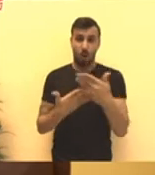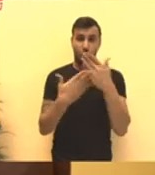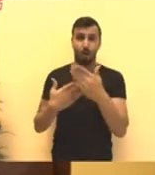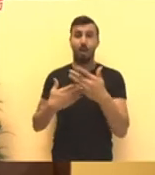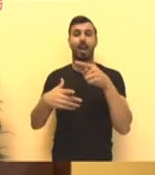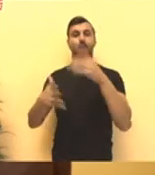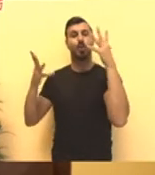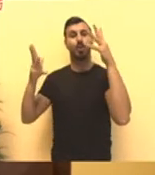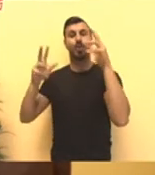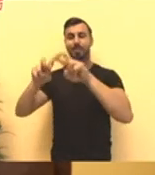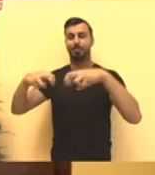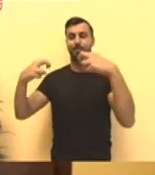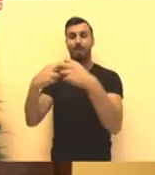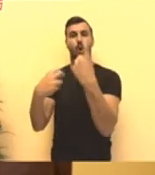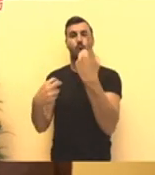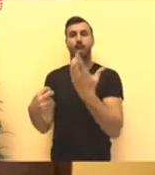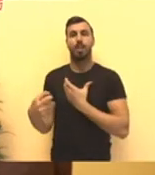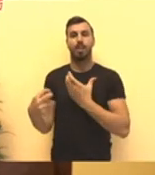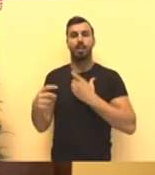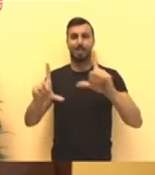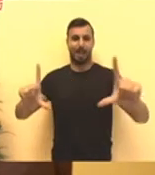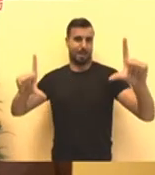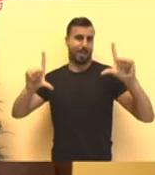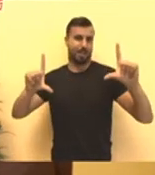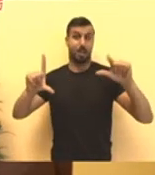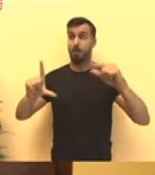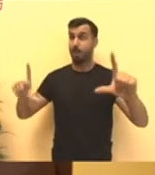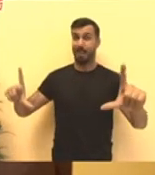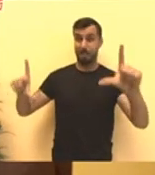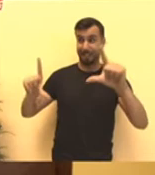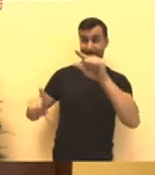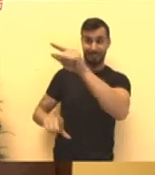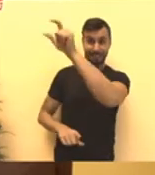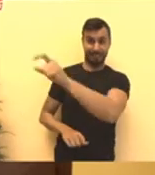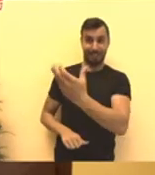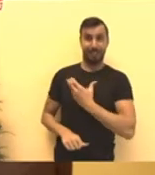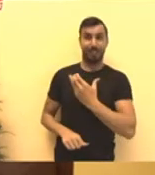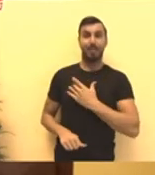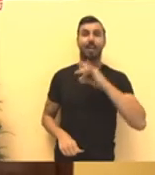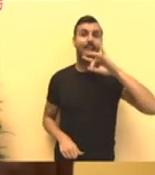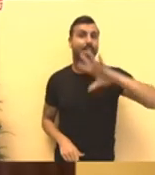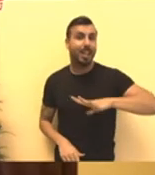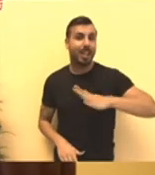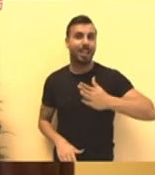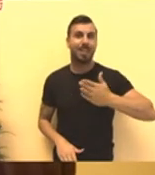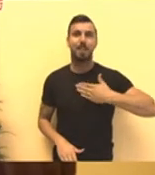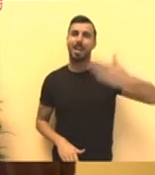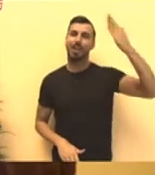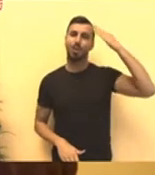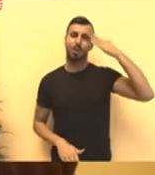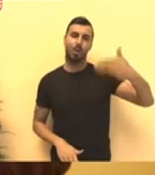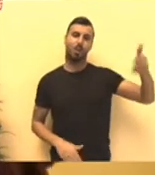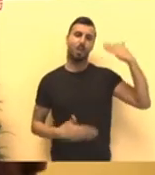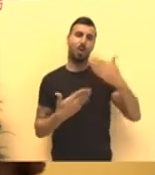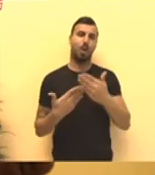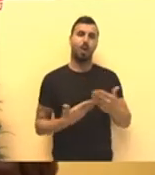hay un representante del ayuntamiento. Daba la casualidad que el representante del ayuntamiento en el Salvador Rueda era mi tutor en San Juan de Dios.